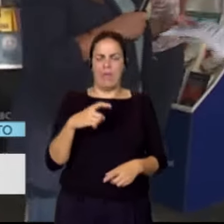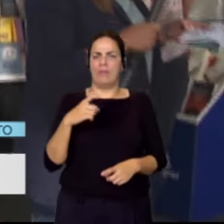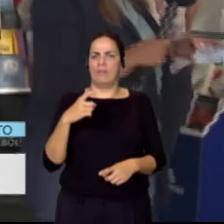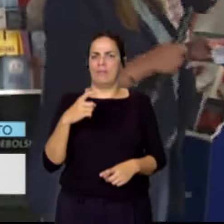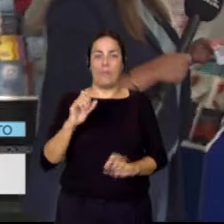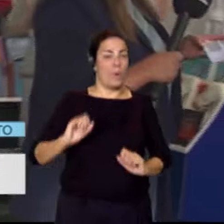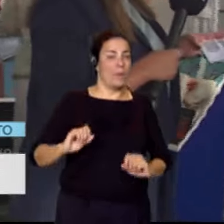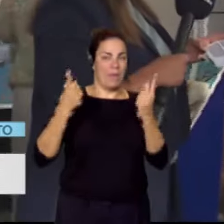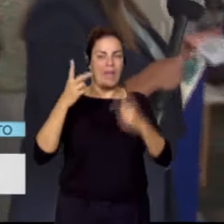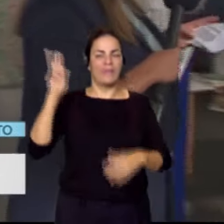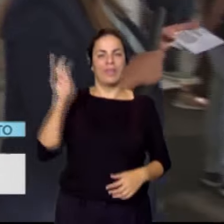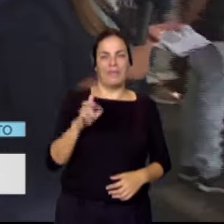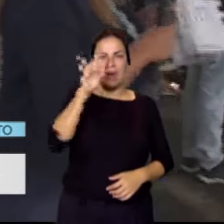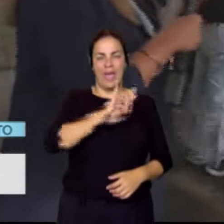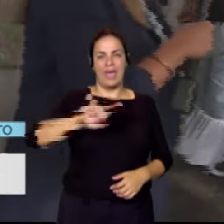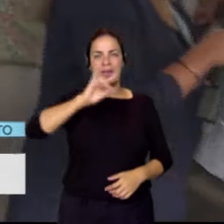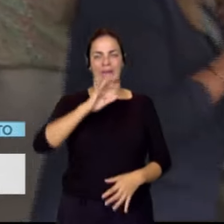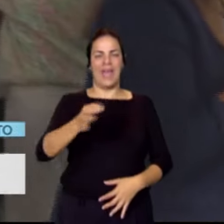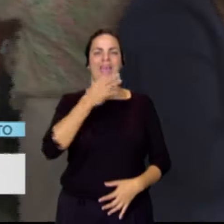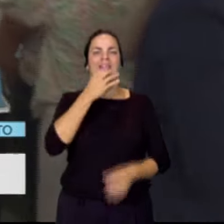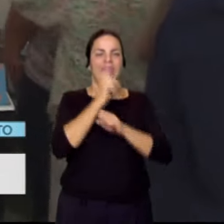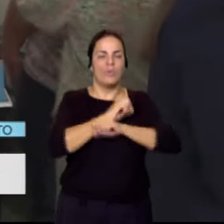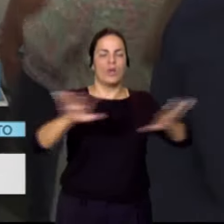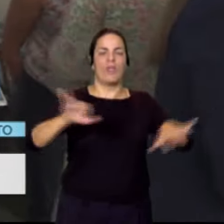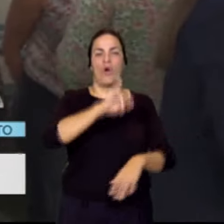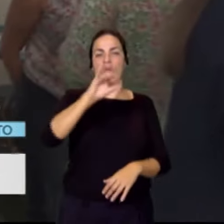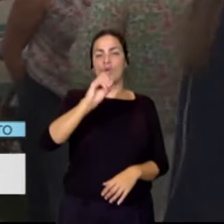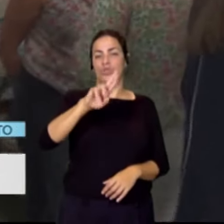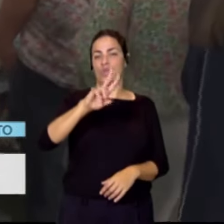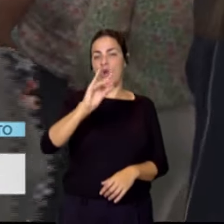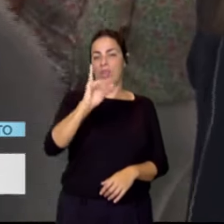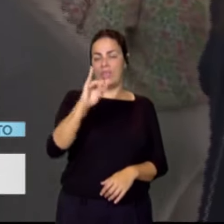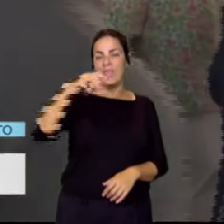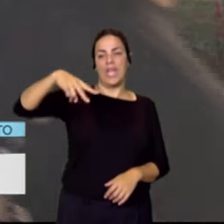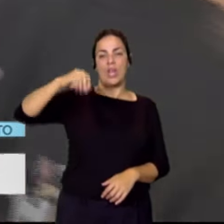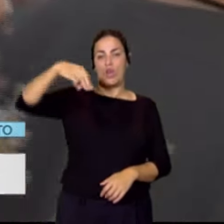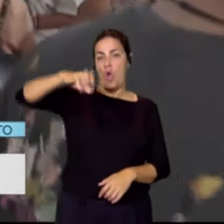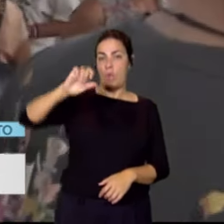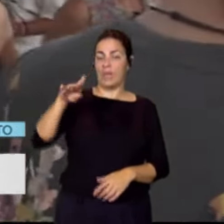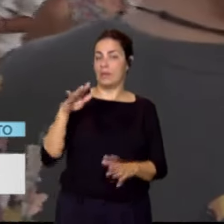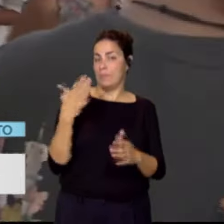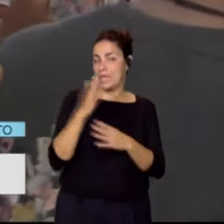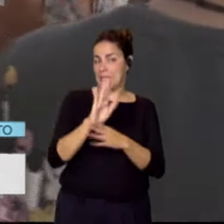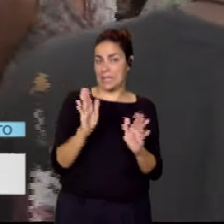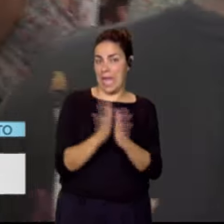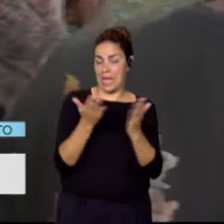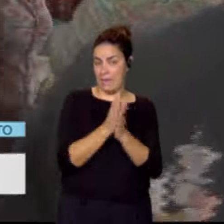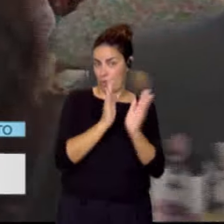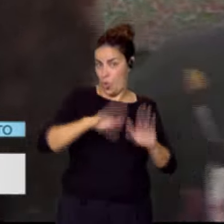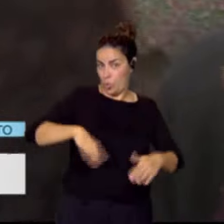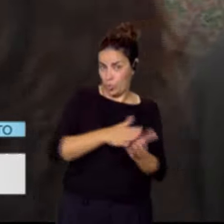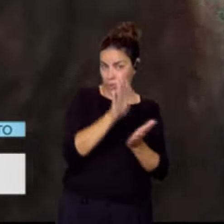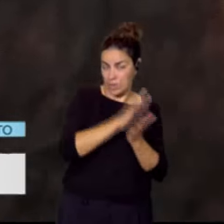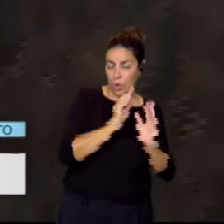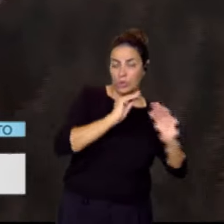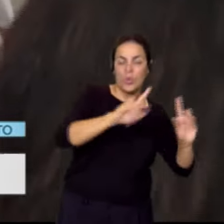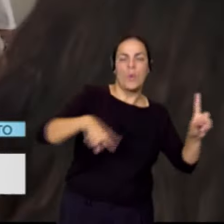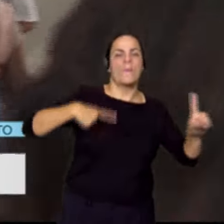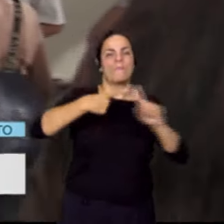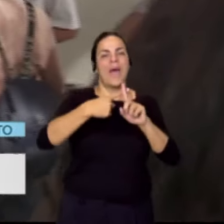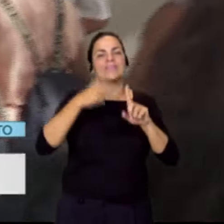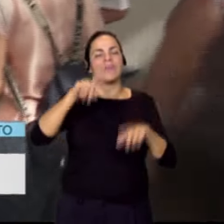divul que va aar su último libro y también va a venir ferrá que es